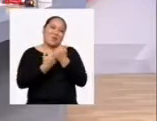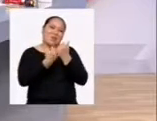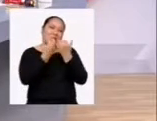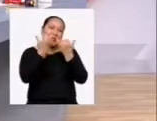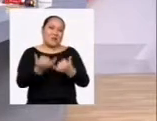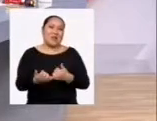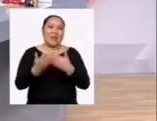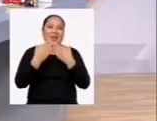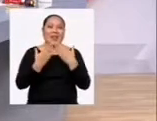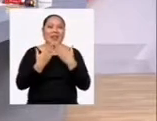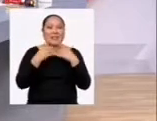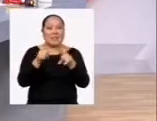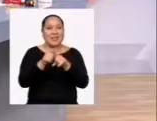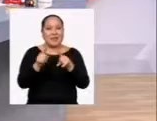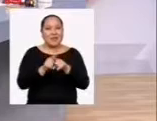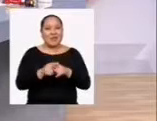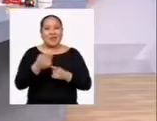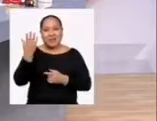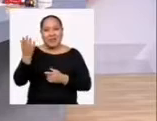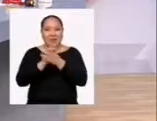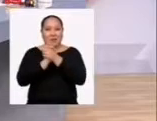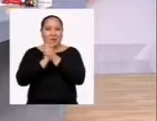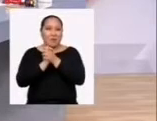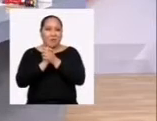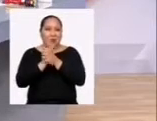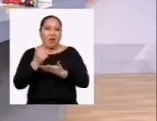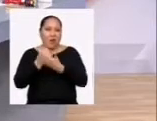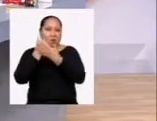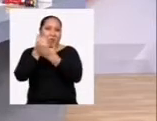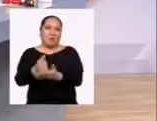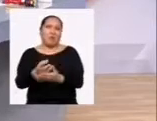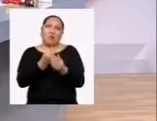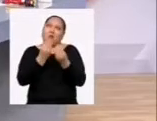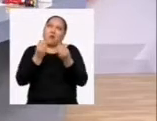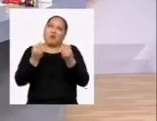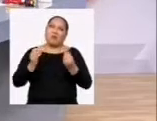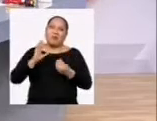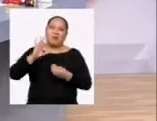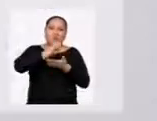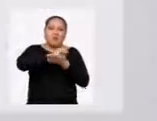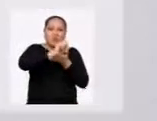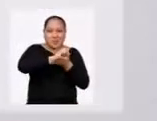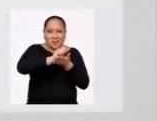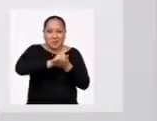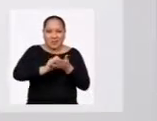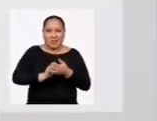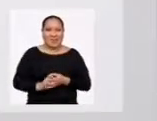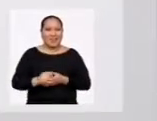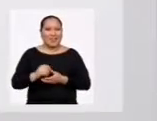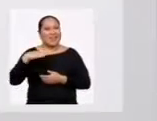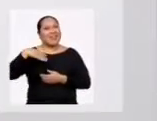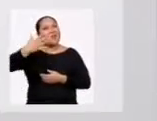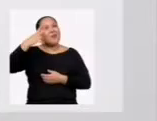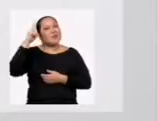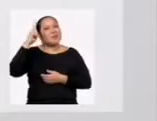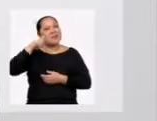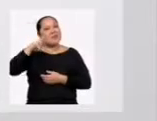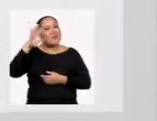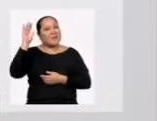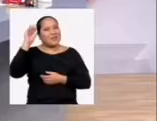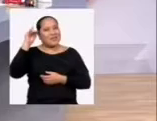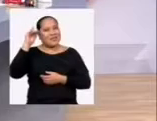hoy y gracias también de parte de mi amigo. Lo hemos ayudado hoy con su redacción. Hasta pronto,